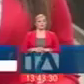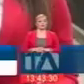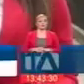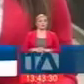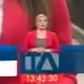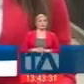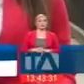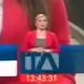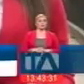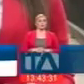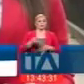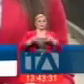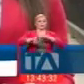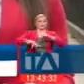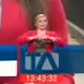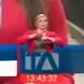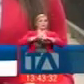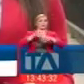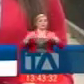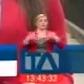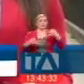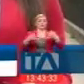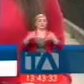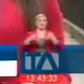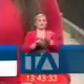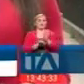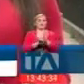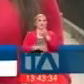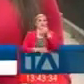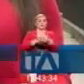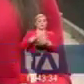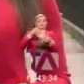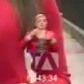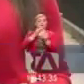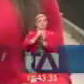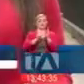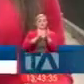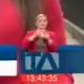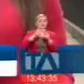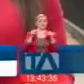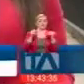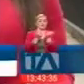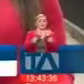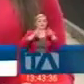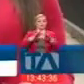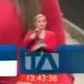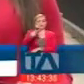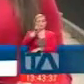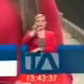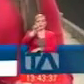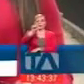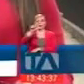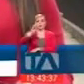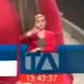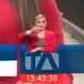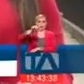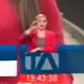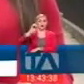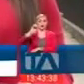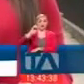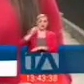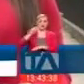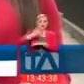Mientras tanto, aquí en la Corte Nacional de Justicia también se desarrolla la audiencia de juicio en contra de la exlegisladora Norma Vallejo, 18 días después de que el